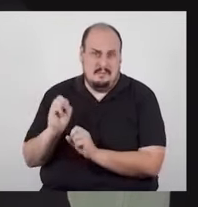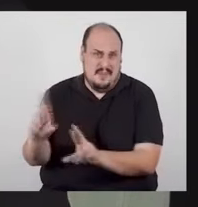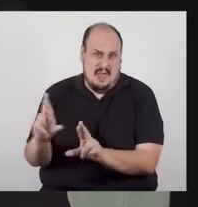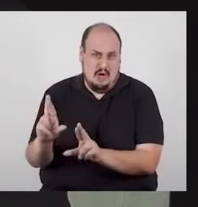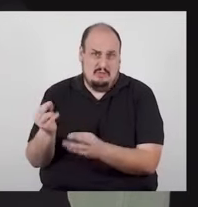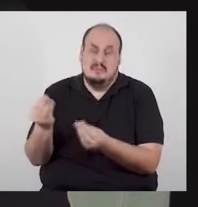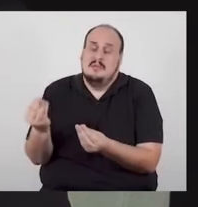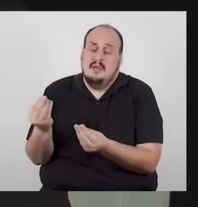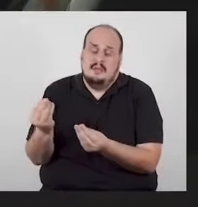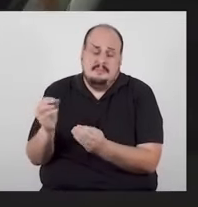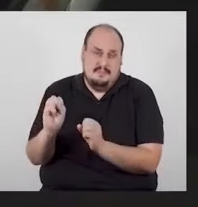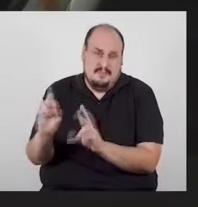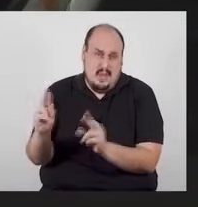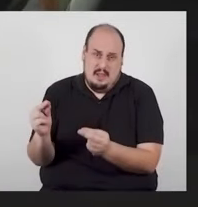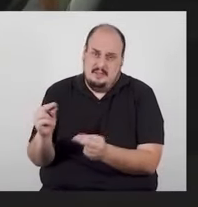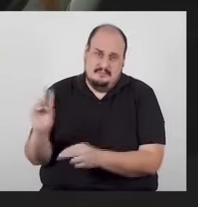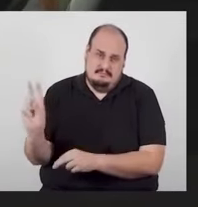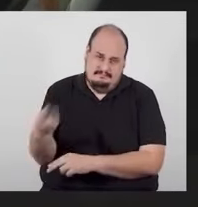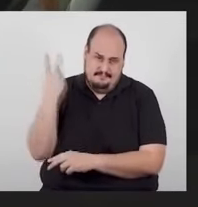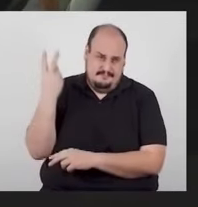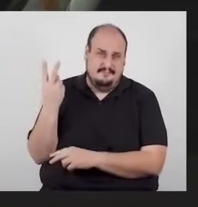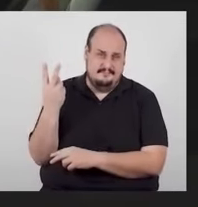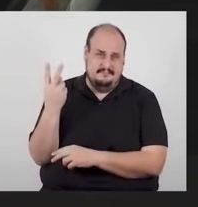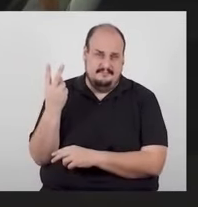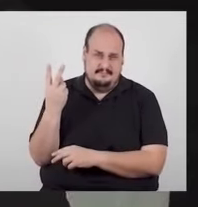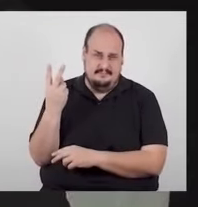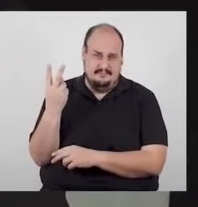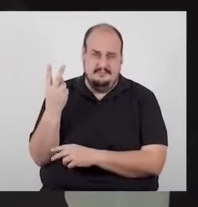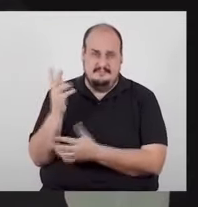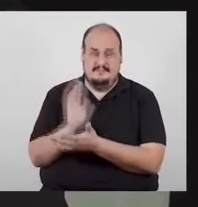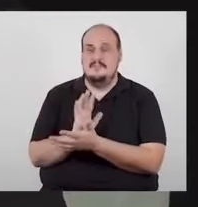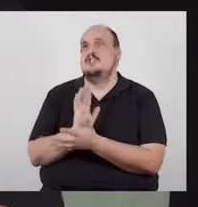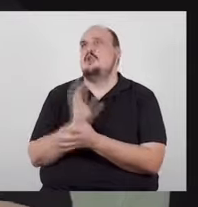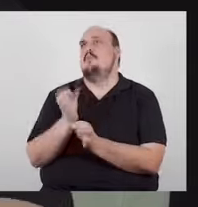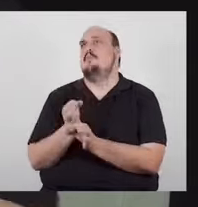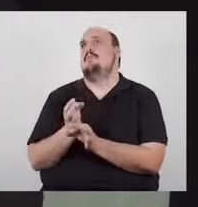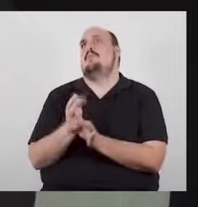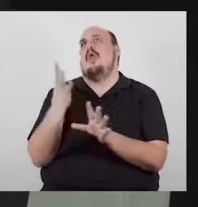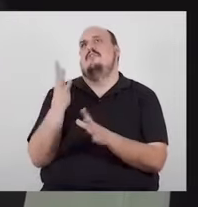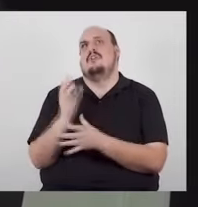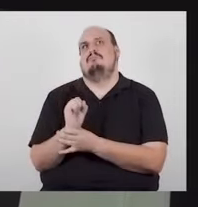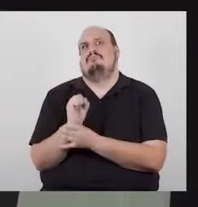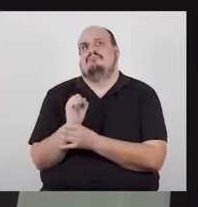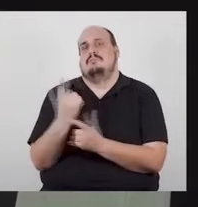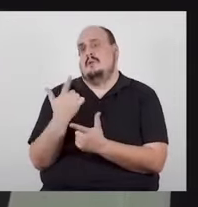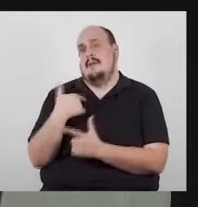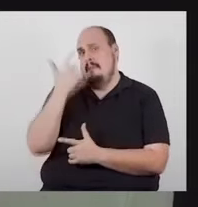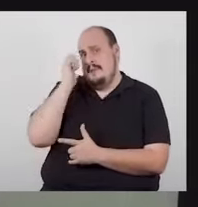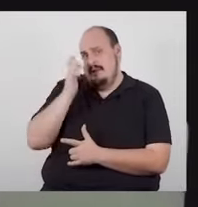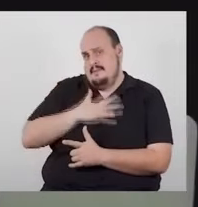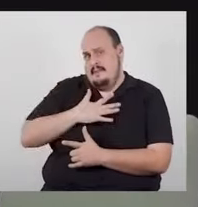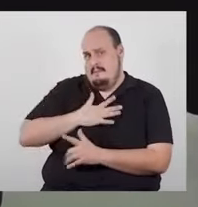la vida. No sé a qué nivel, no soy un especialista, pero digamos, te digo cómo lo viví yo.